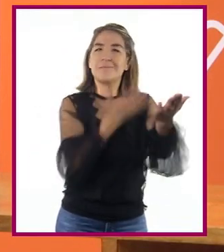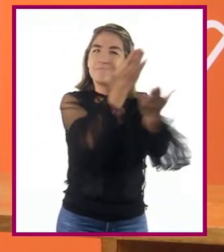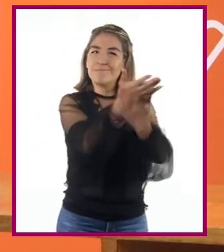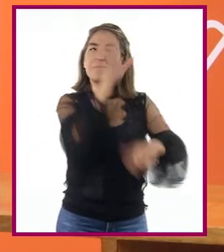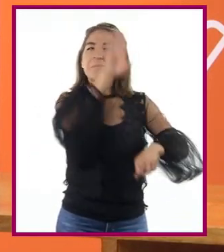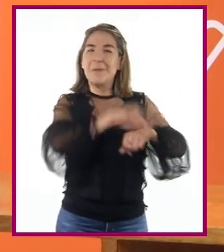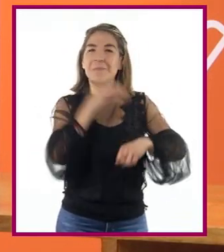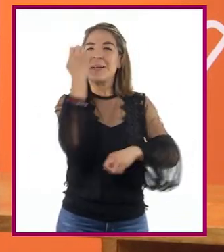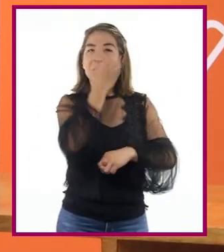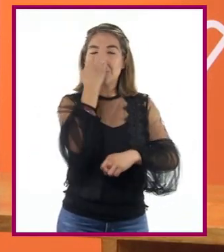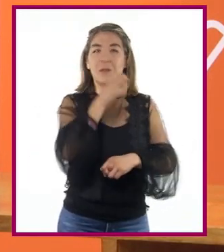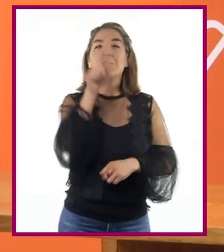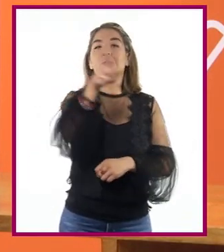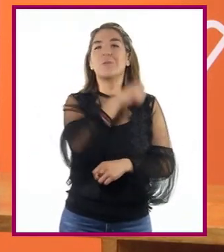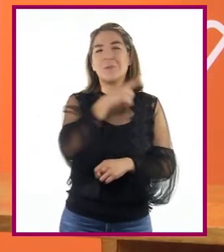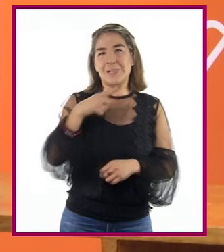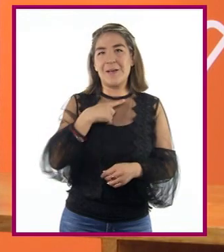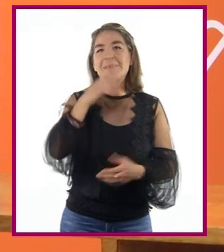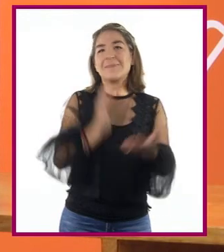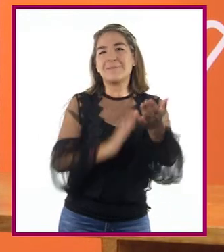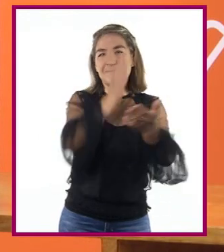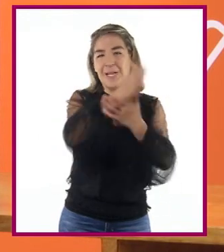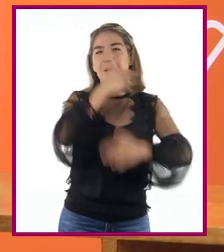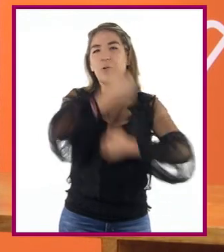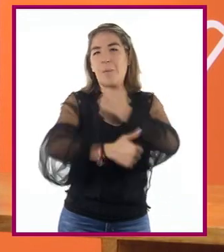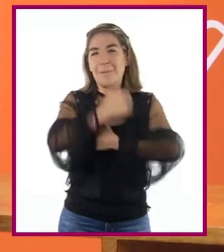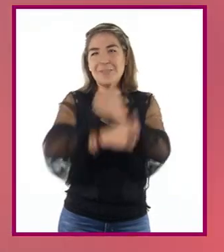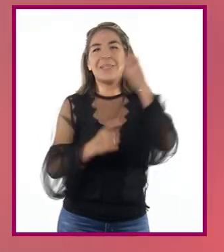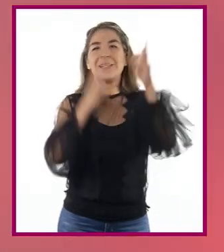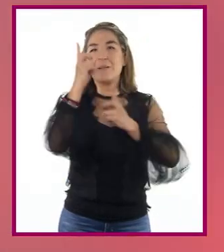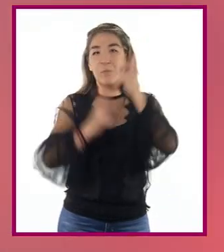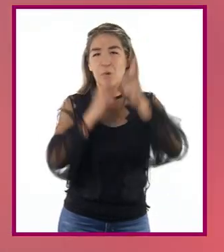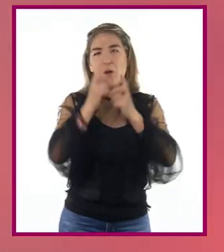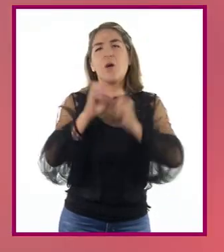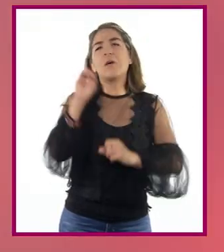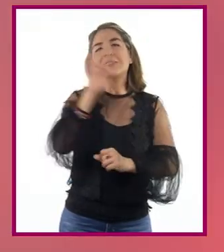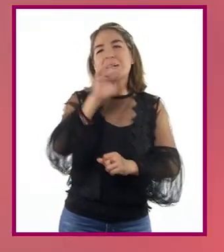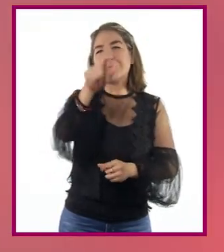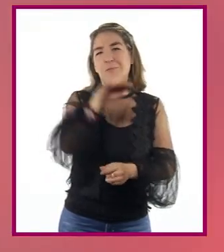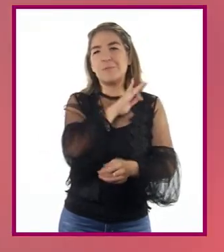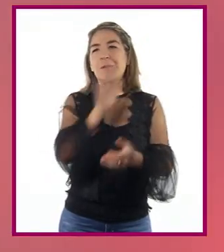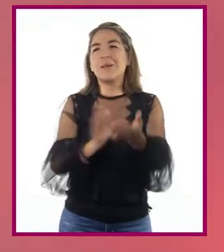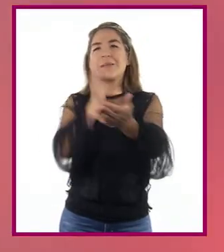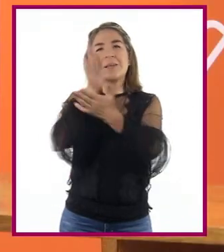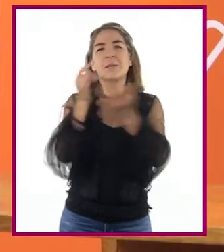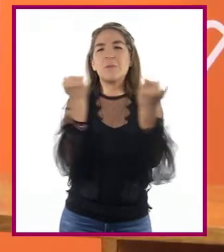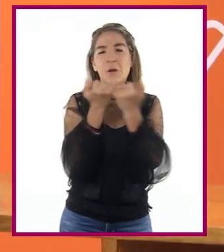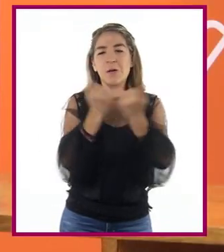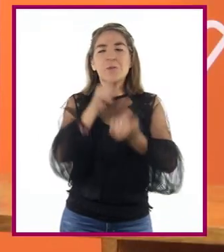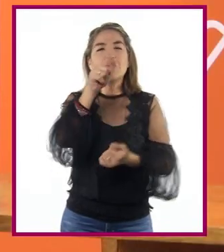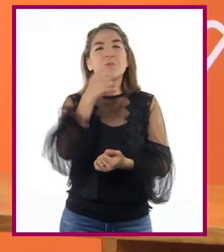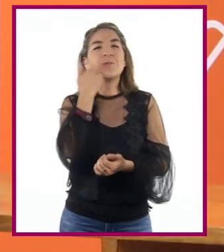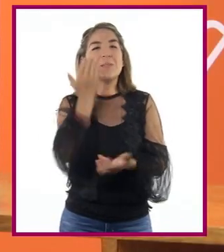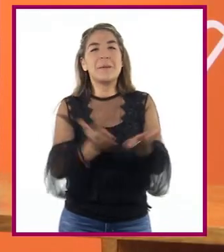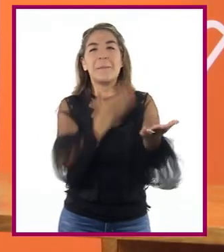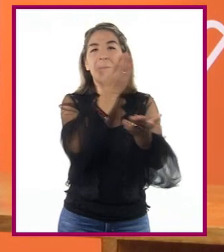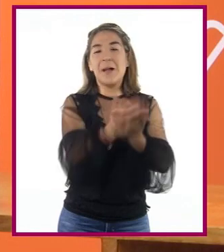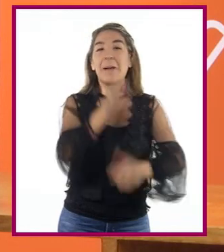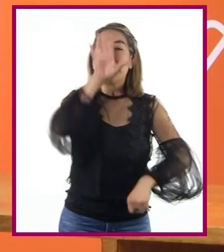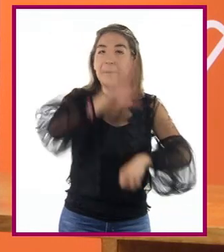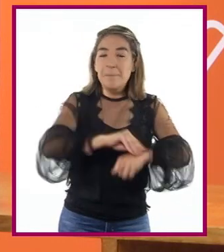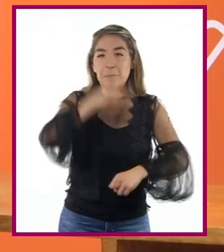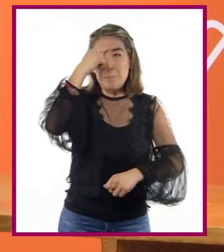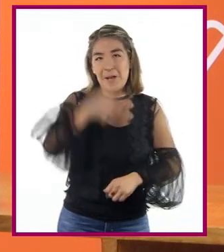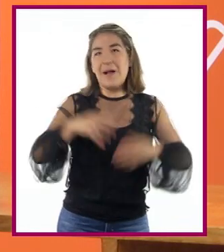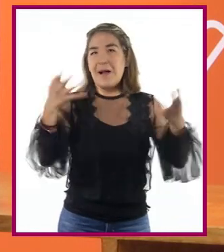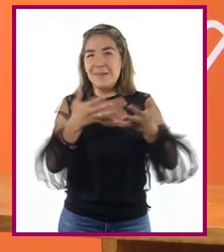escolar, pues deben acudir a una competencia deportiva. O como te pasó a ti, quieren solicitar autorización para